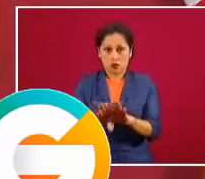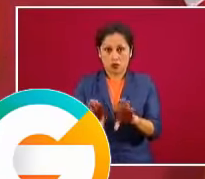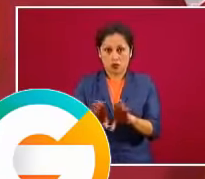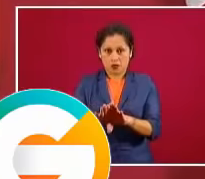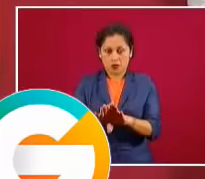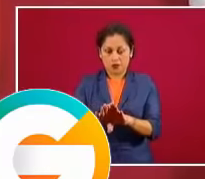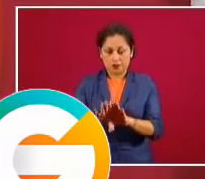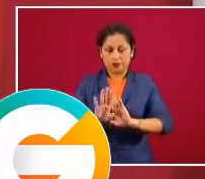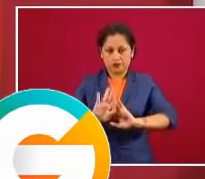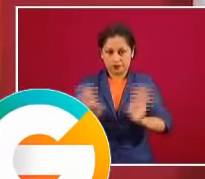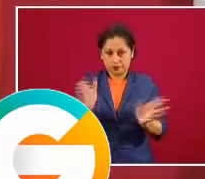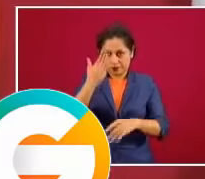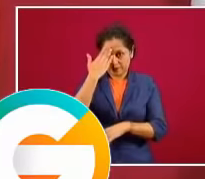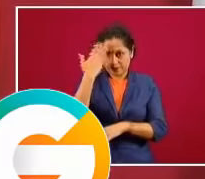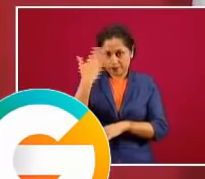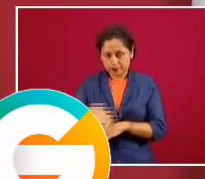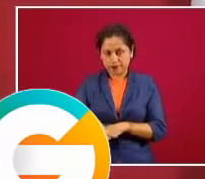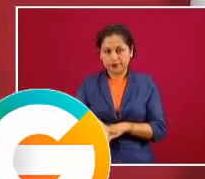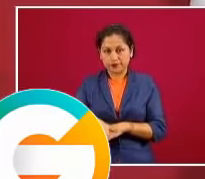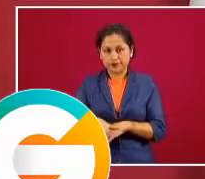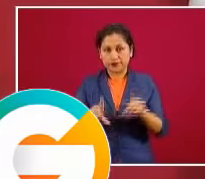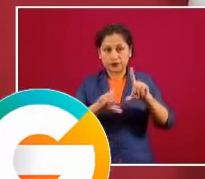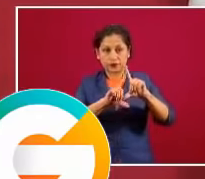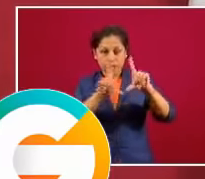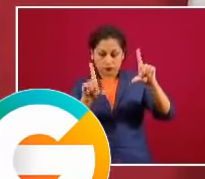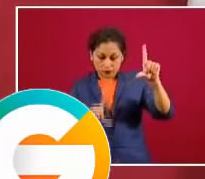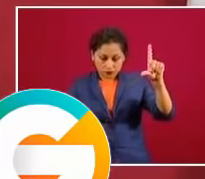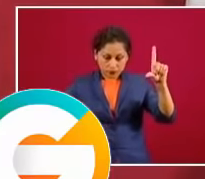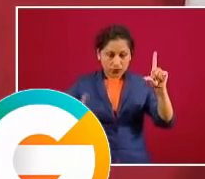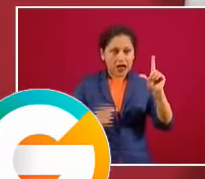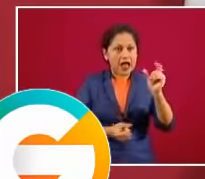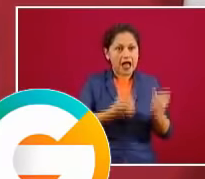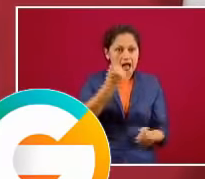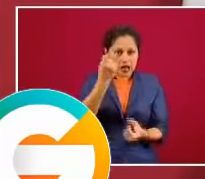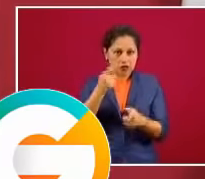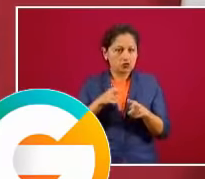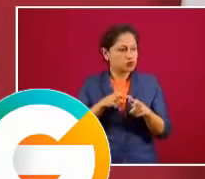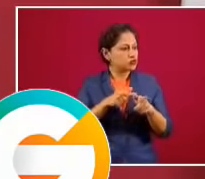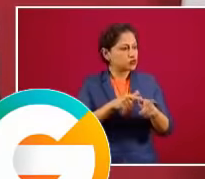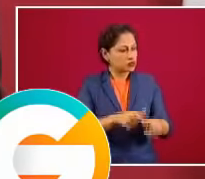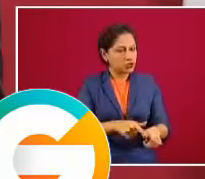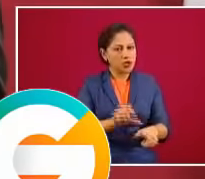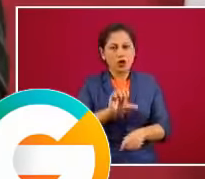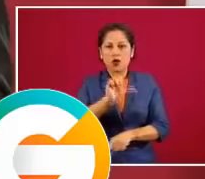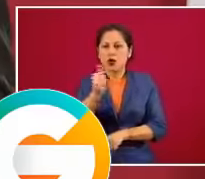semi paralizada la actividad económica